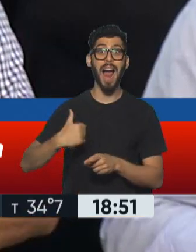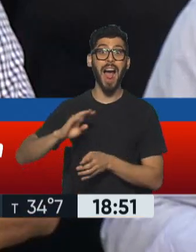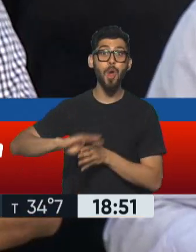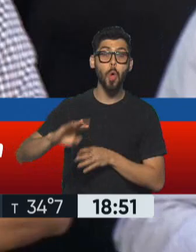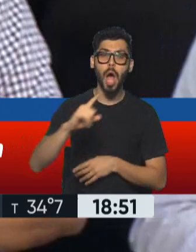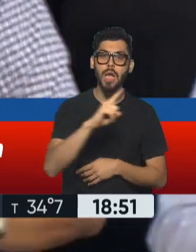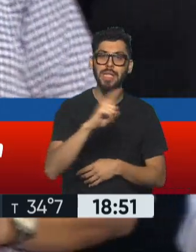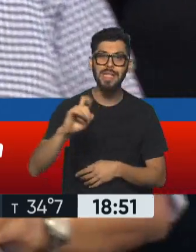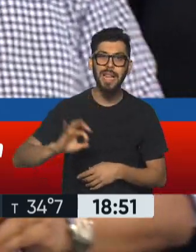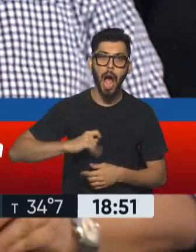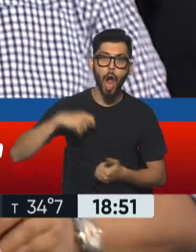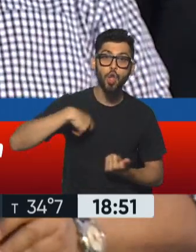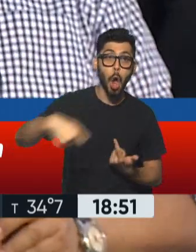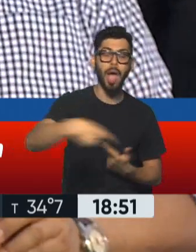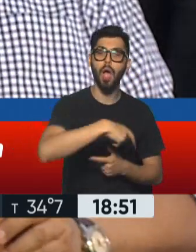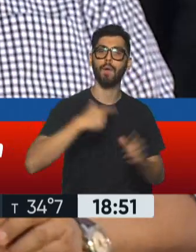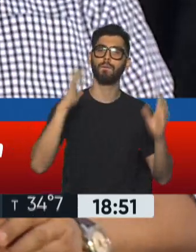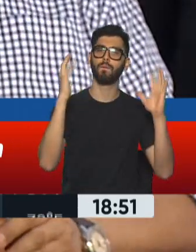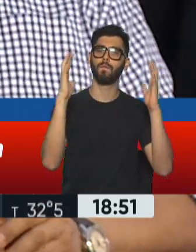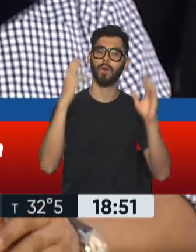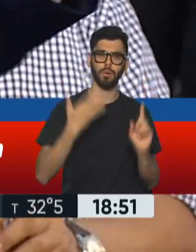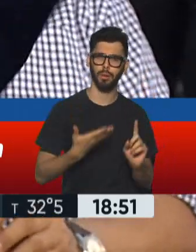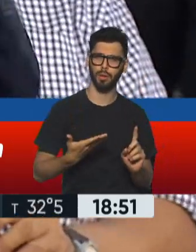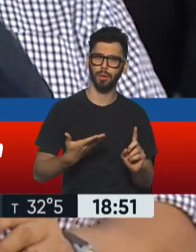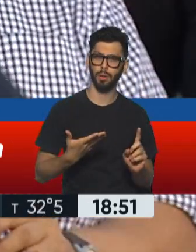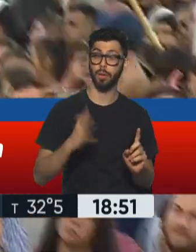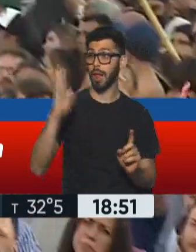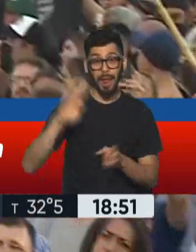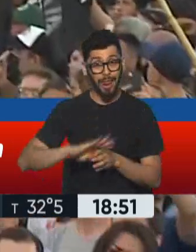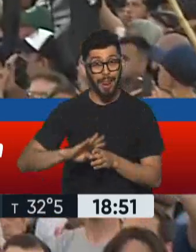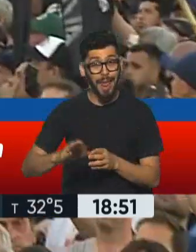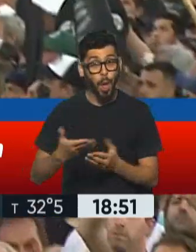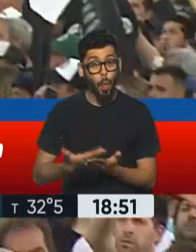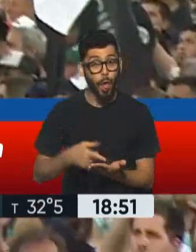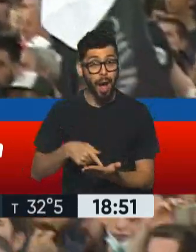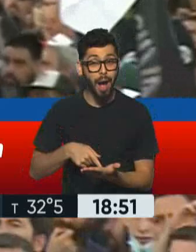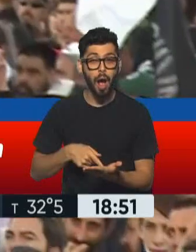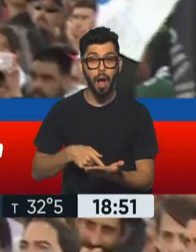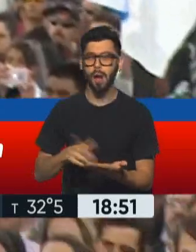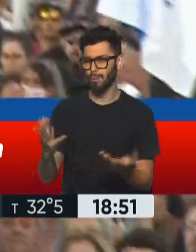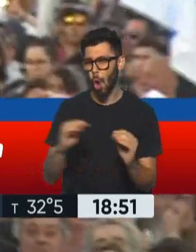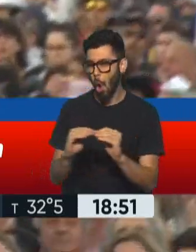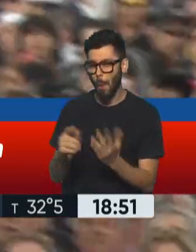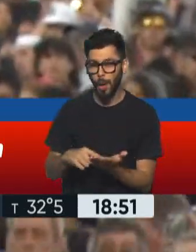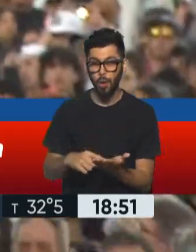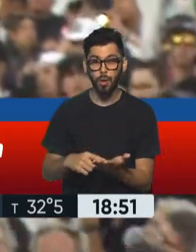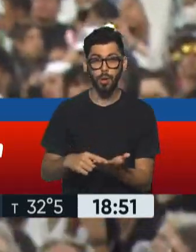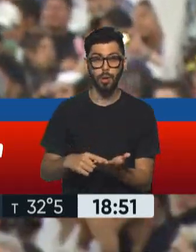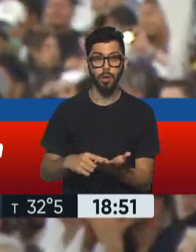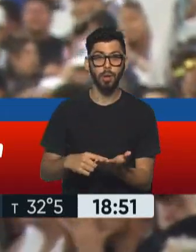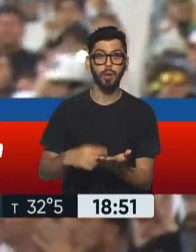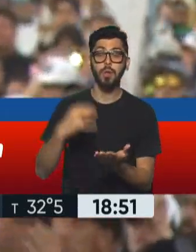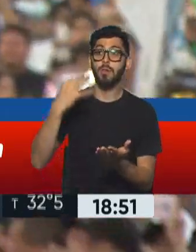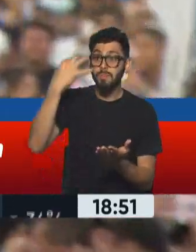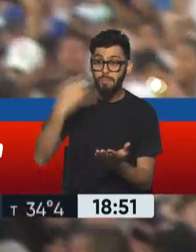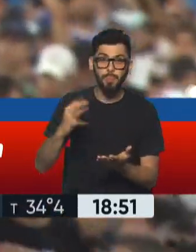y lo celebraban. Y esa deuda, compañeros y compañeras, Objetivamente se pagan 16